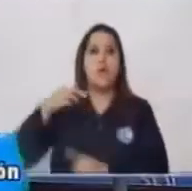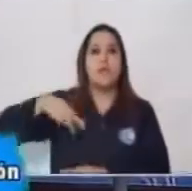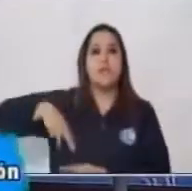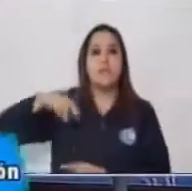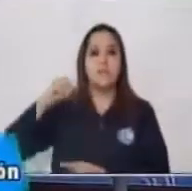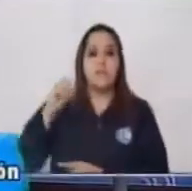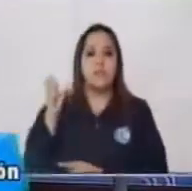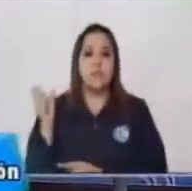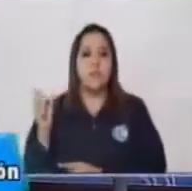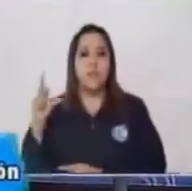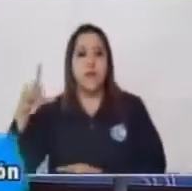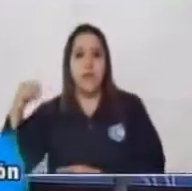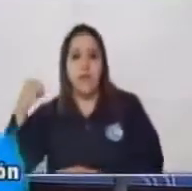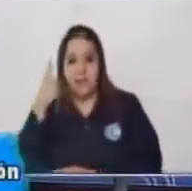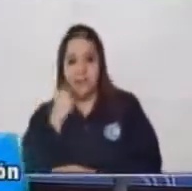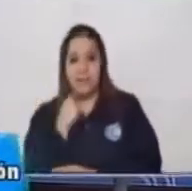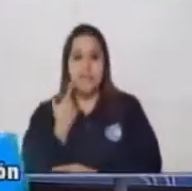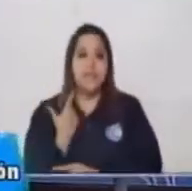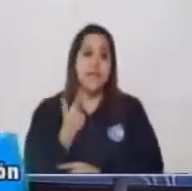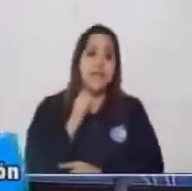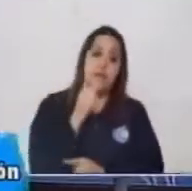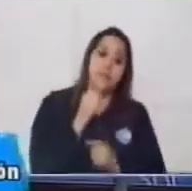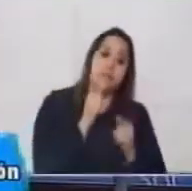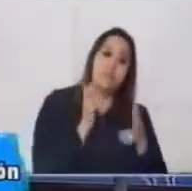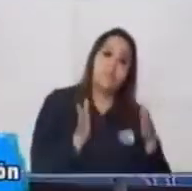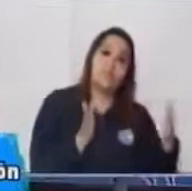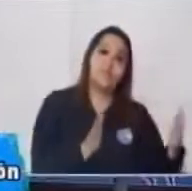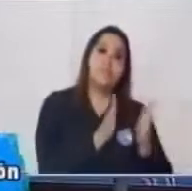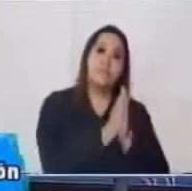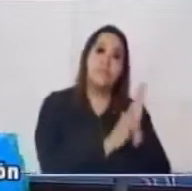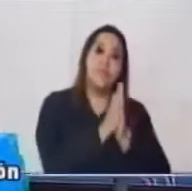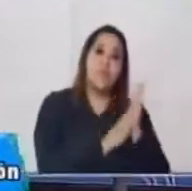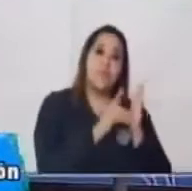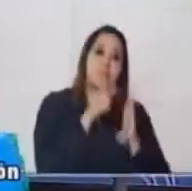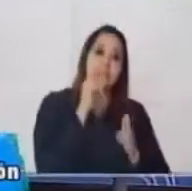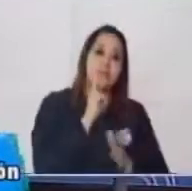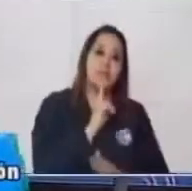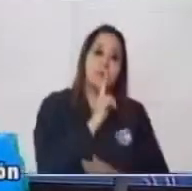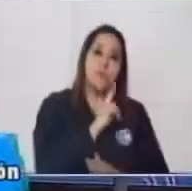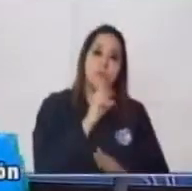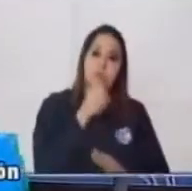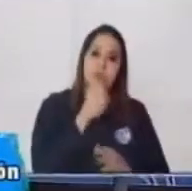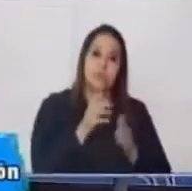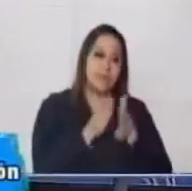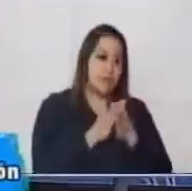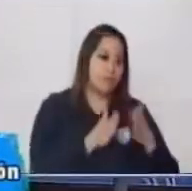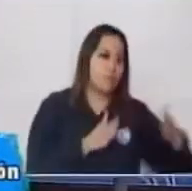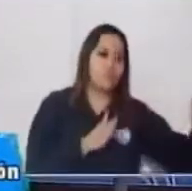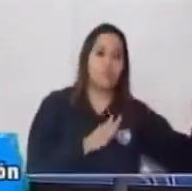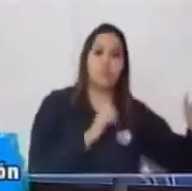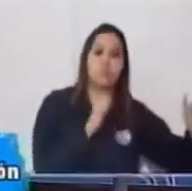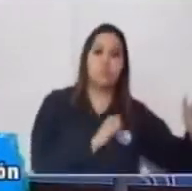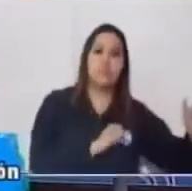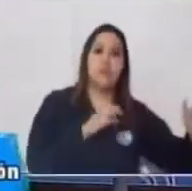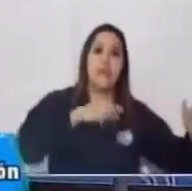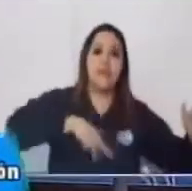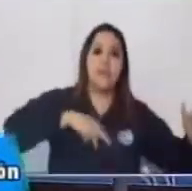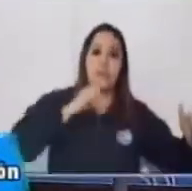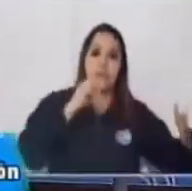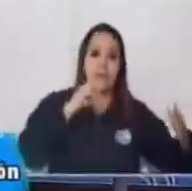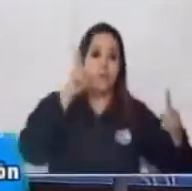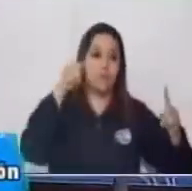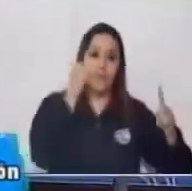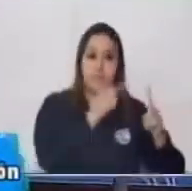Las. Aprovechan viene siendo el verbo. Y las máquinas simples, el objeto